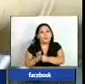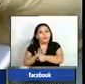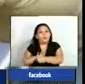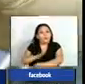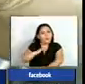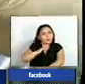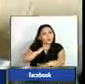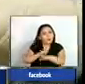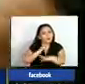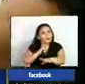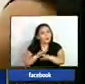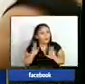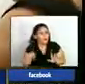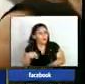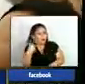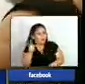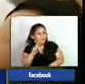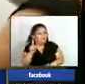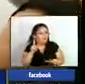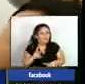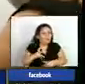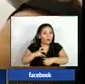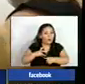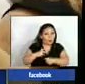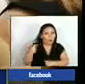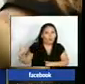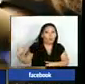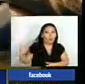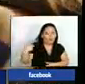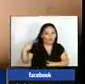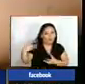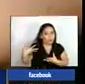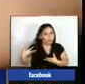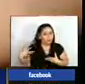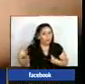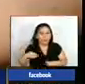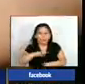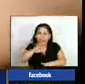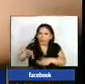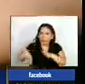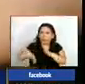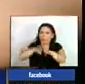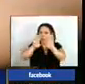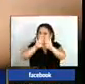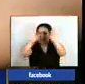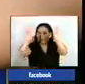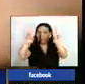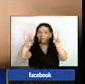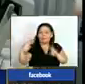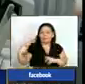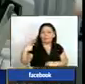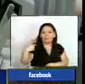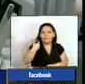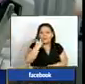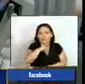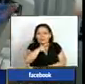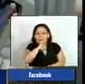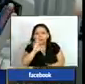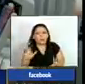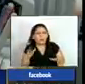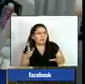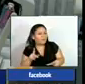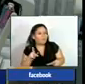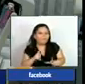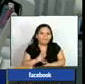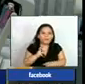se deben a una desconfianza sobre la eficaz de todas las vacunas en general. Sin embargo, esta desconfianza es